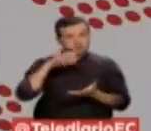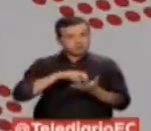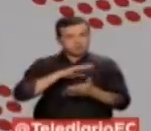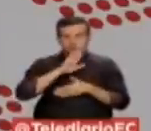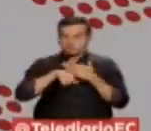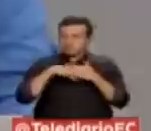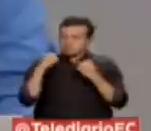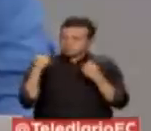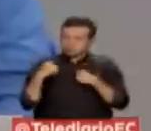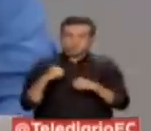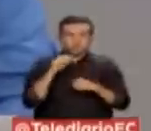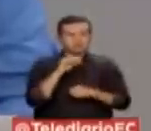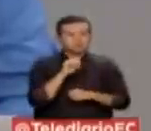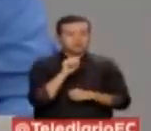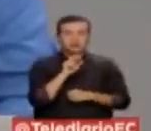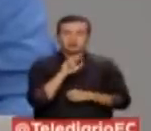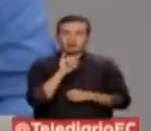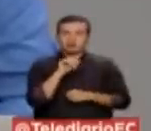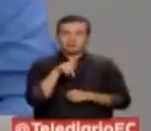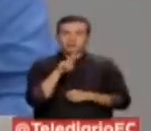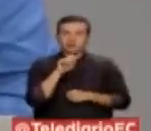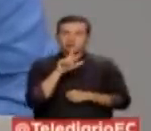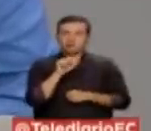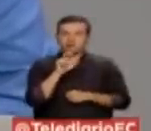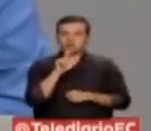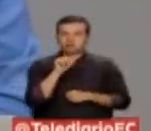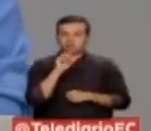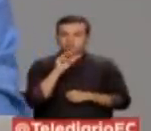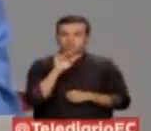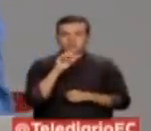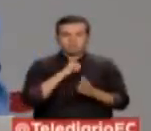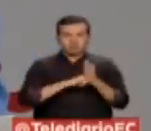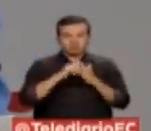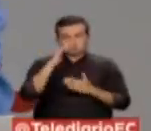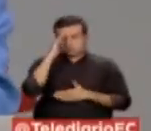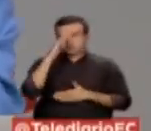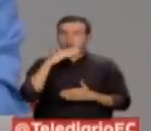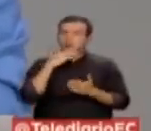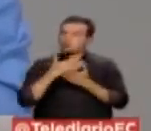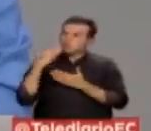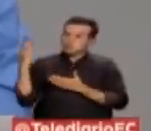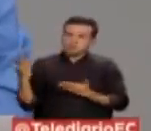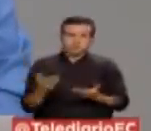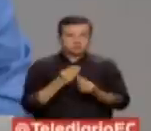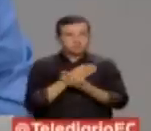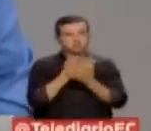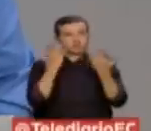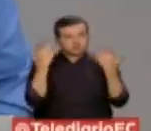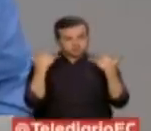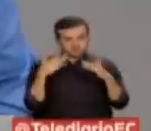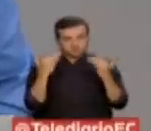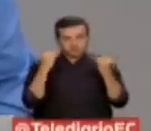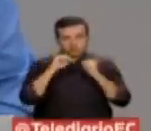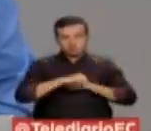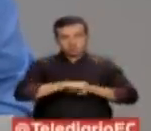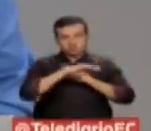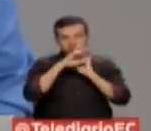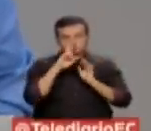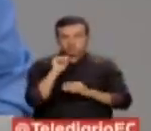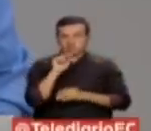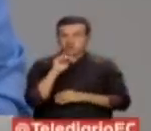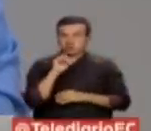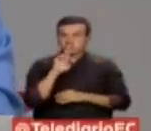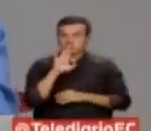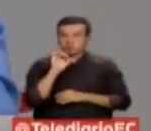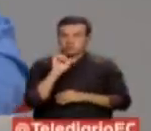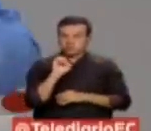todo su esfuerzo María Paula Romo ministra del interior Gracias por aceptar esta invitación esta mañana en primera impresión Ramiro Crespo